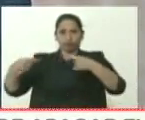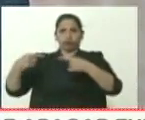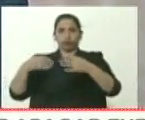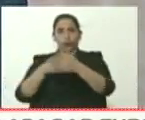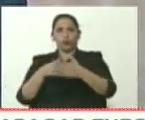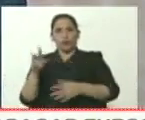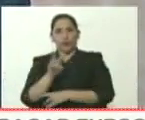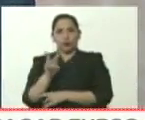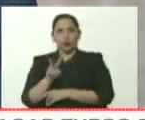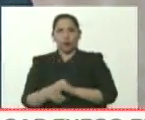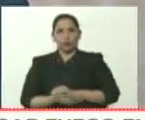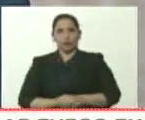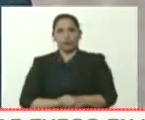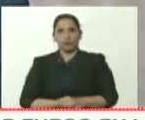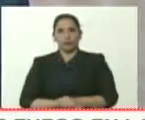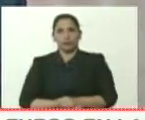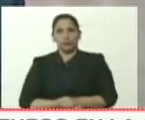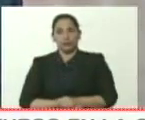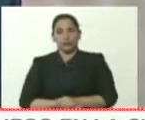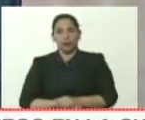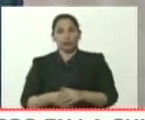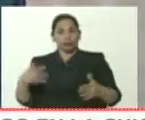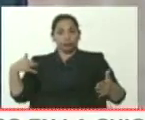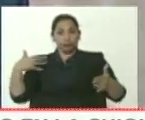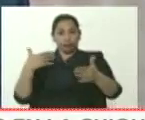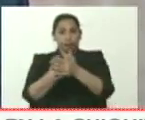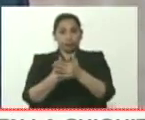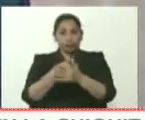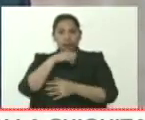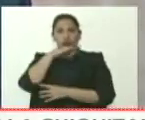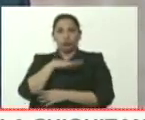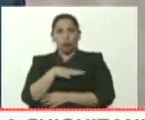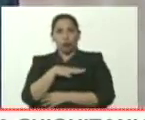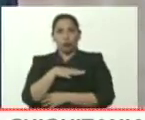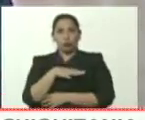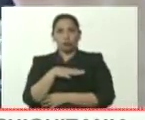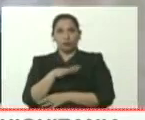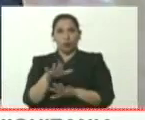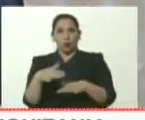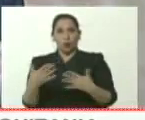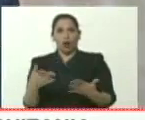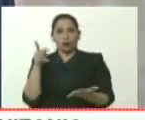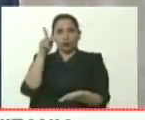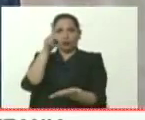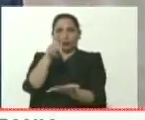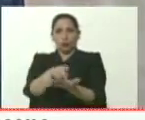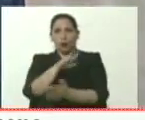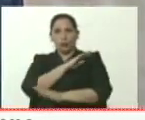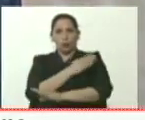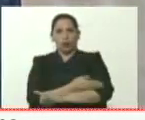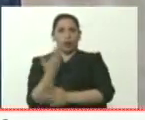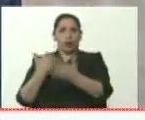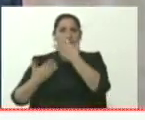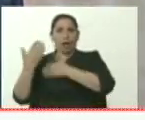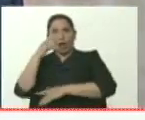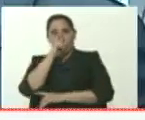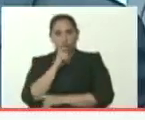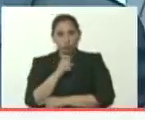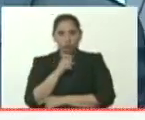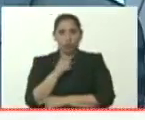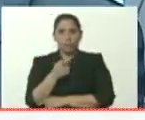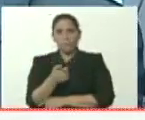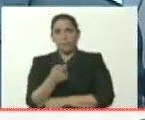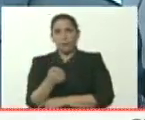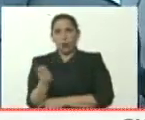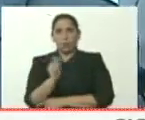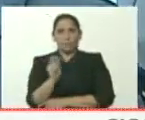Venezuela. Y ha continuado la historia, sobre todo con la llegada al poder hace un año y unos pocos meses de